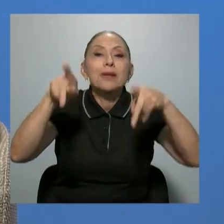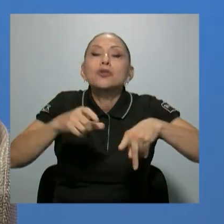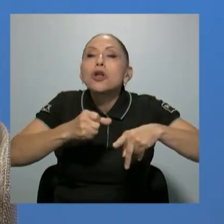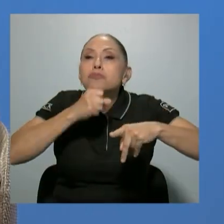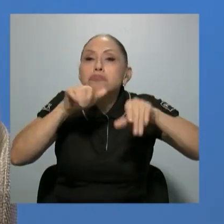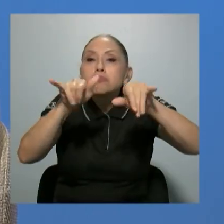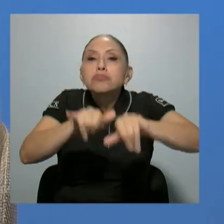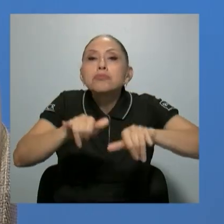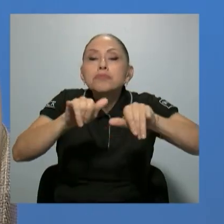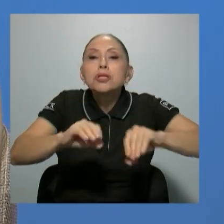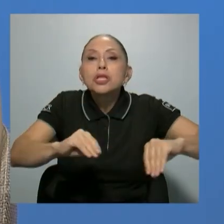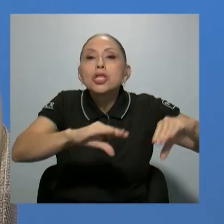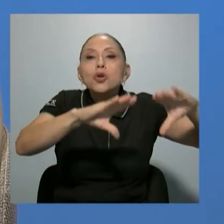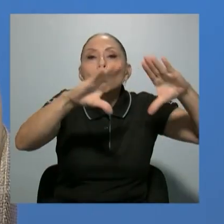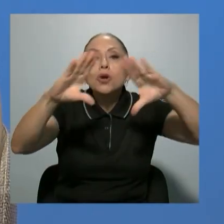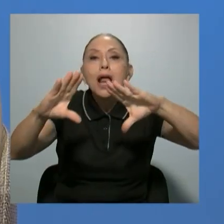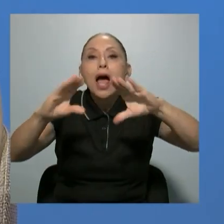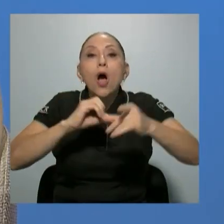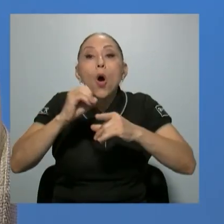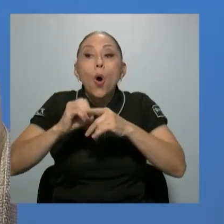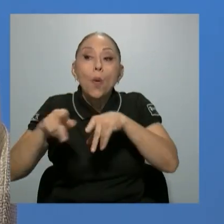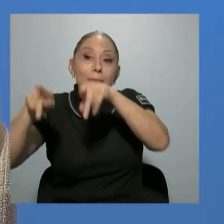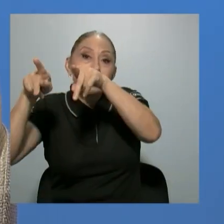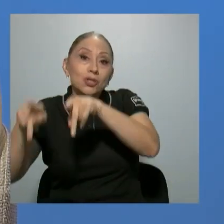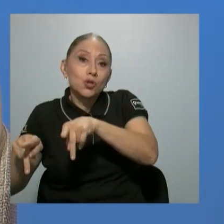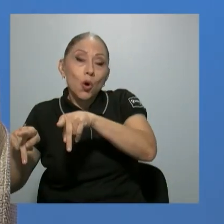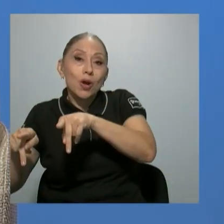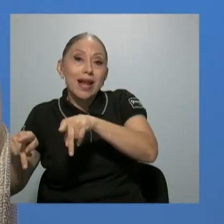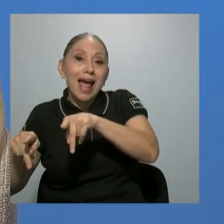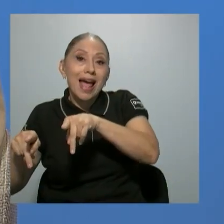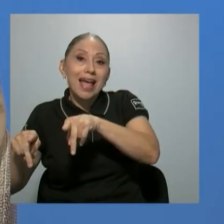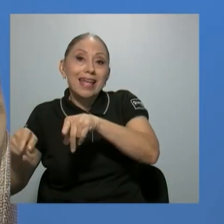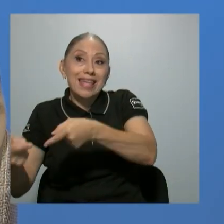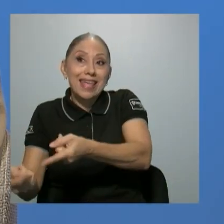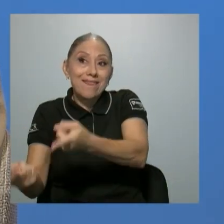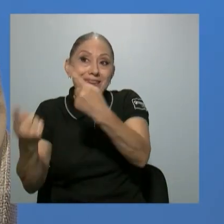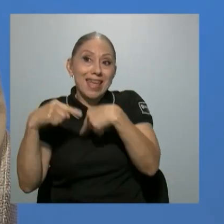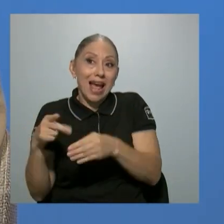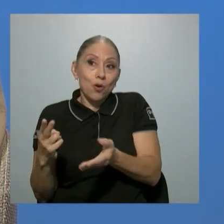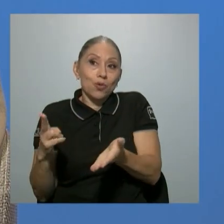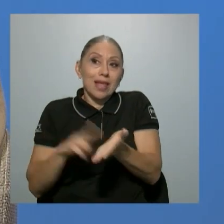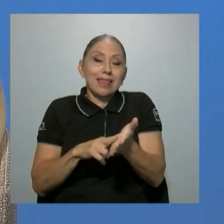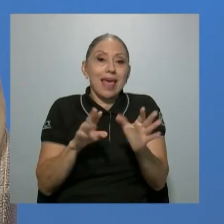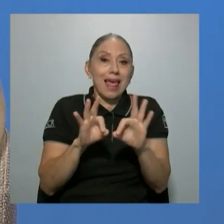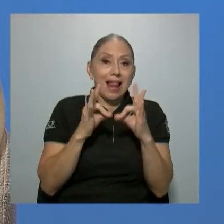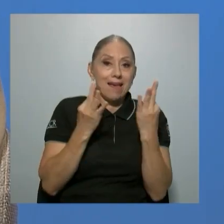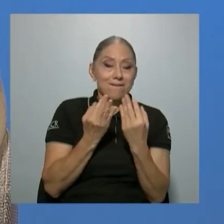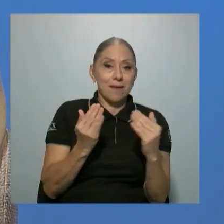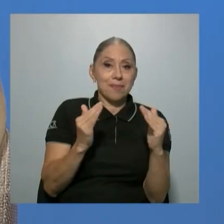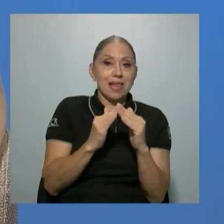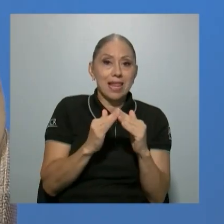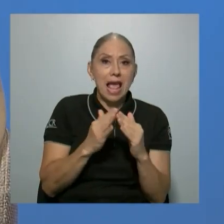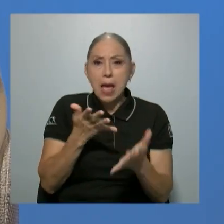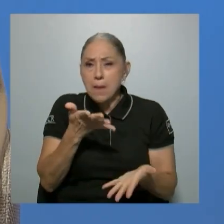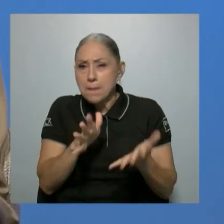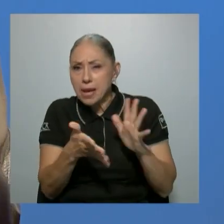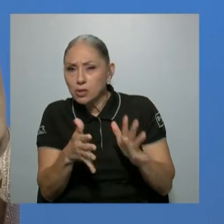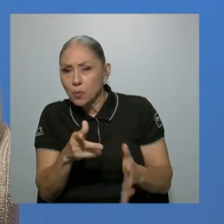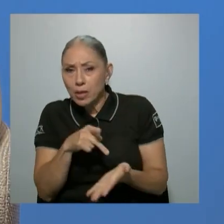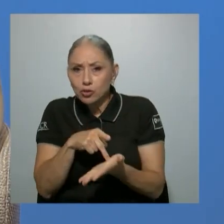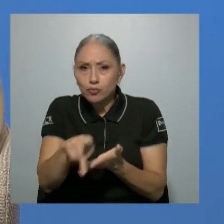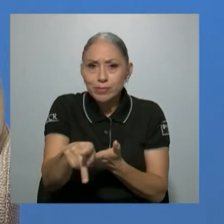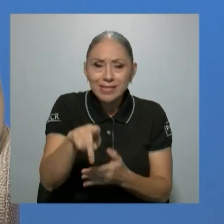que llegue a acompañar a una persona adulta mayor en el hogar, puede costar en promedio 400,000 colones. Y